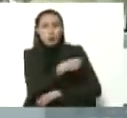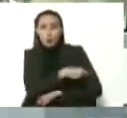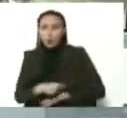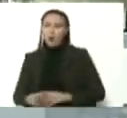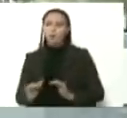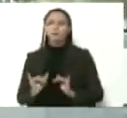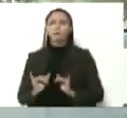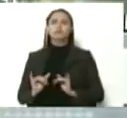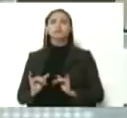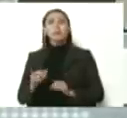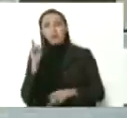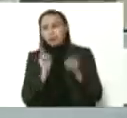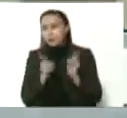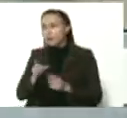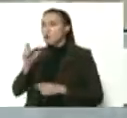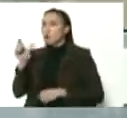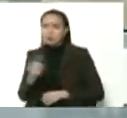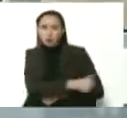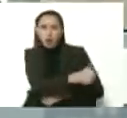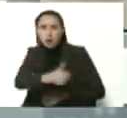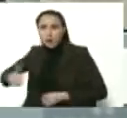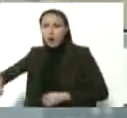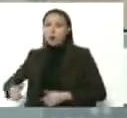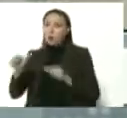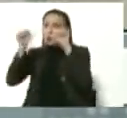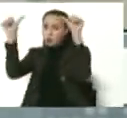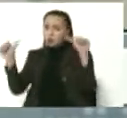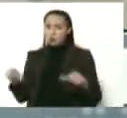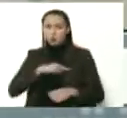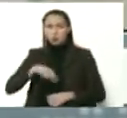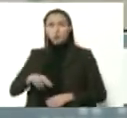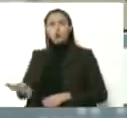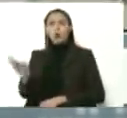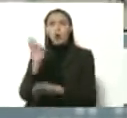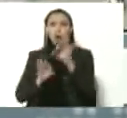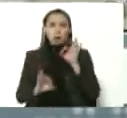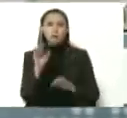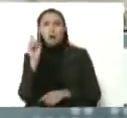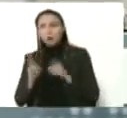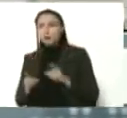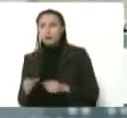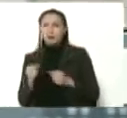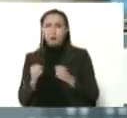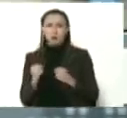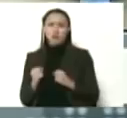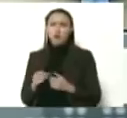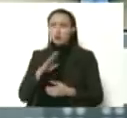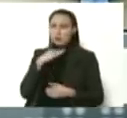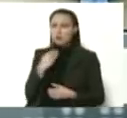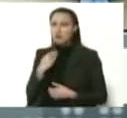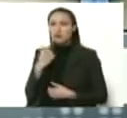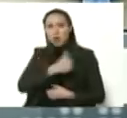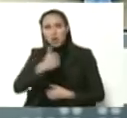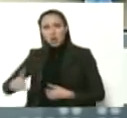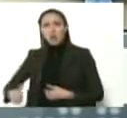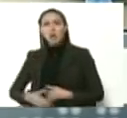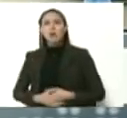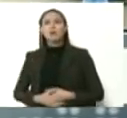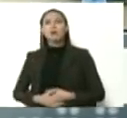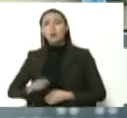mismo tiempo, para que el sistema siga funcionando. Hemos escogido los que están más críticos por cada una de las subregiones de Valles del